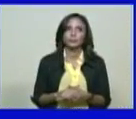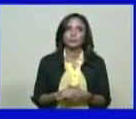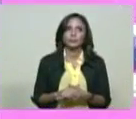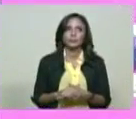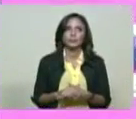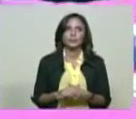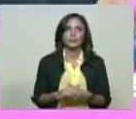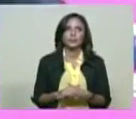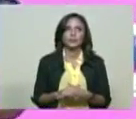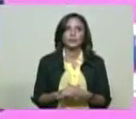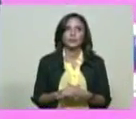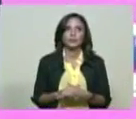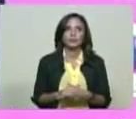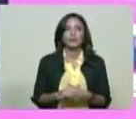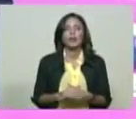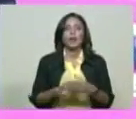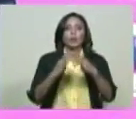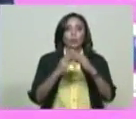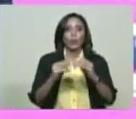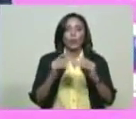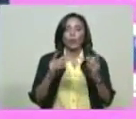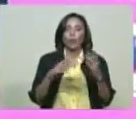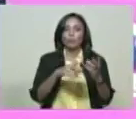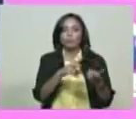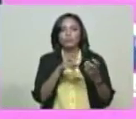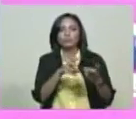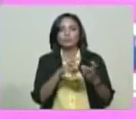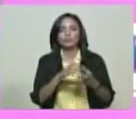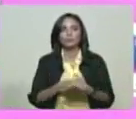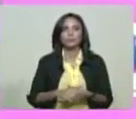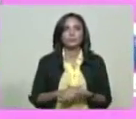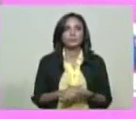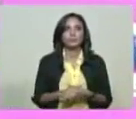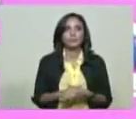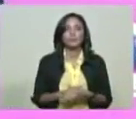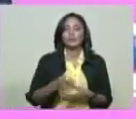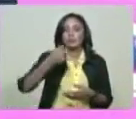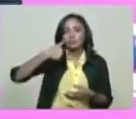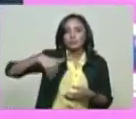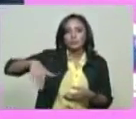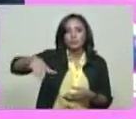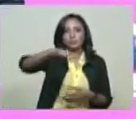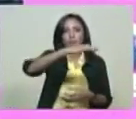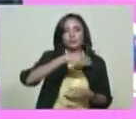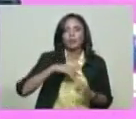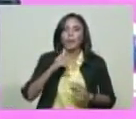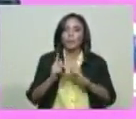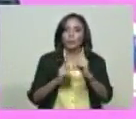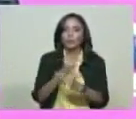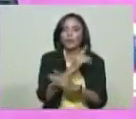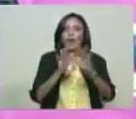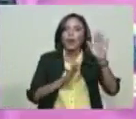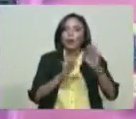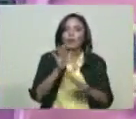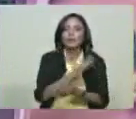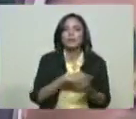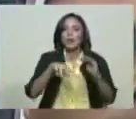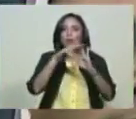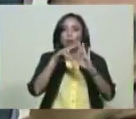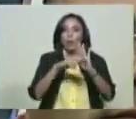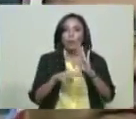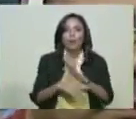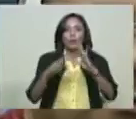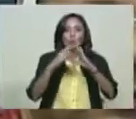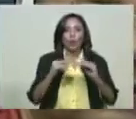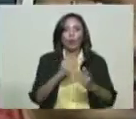bienes de consumo expandir las fuerzas productivas en los 15 motores de la agenda económica